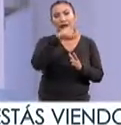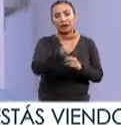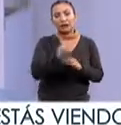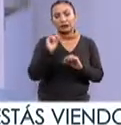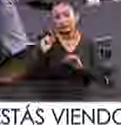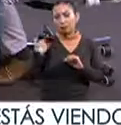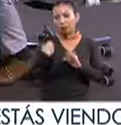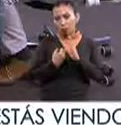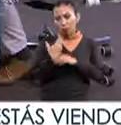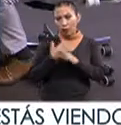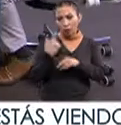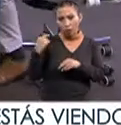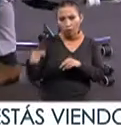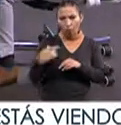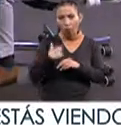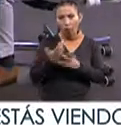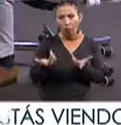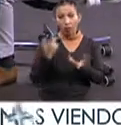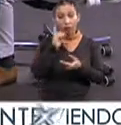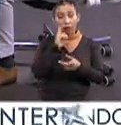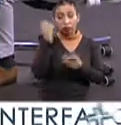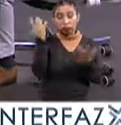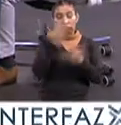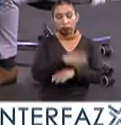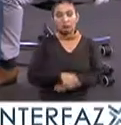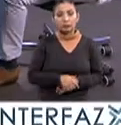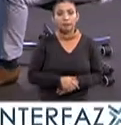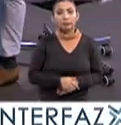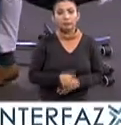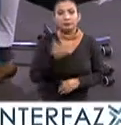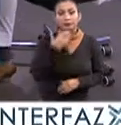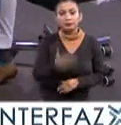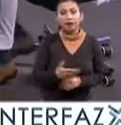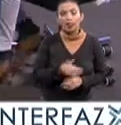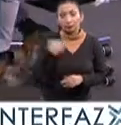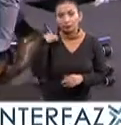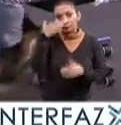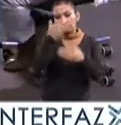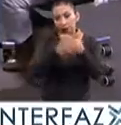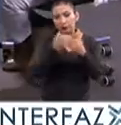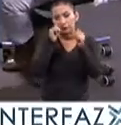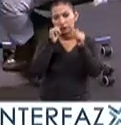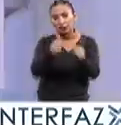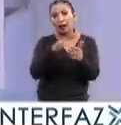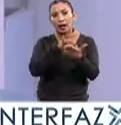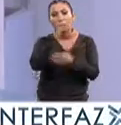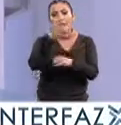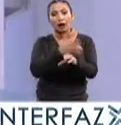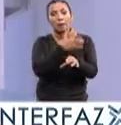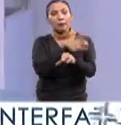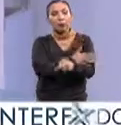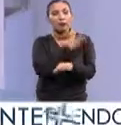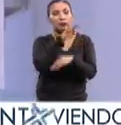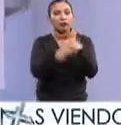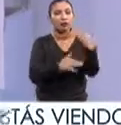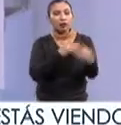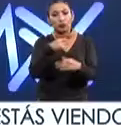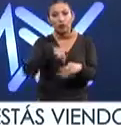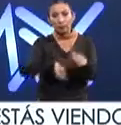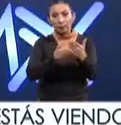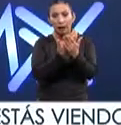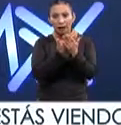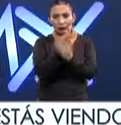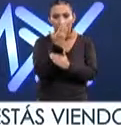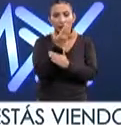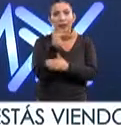más reciente, que es una escritora que me sorprende. Sí. Correcto, muy bien, Javier. Pues estaremos por allá muy al pendientes. Gracias por acompañarnos a todos ustedes esta